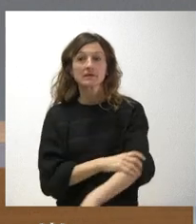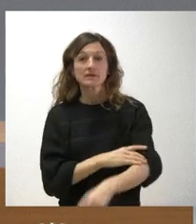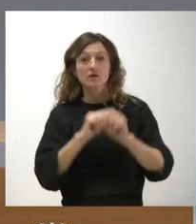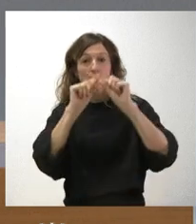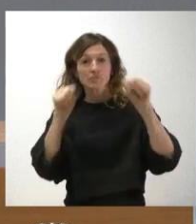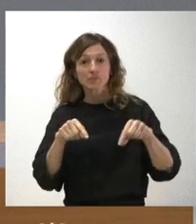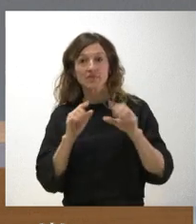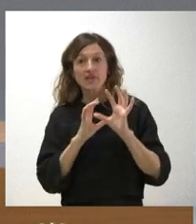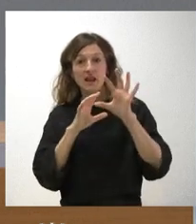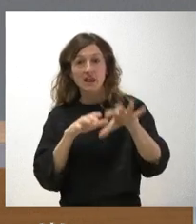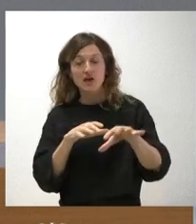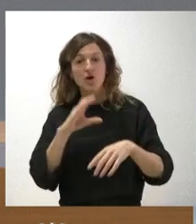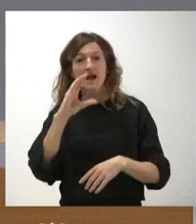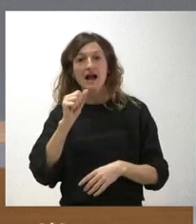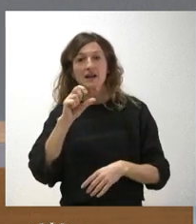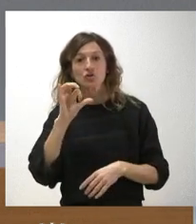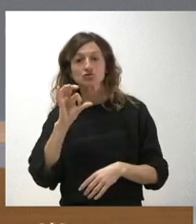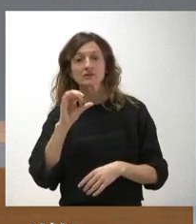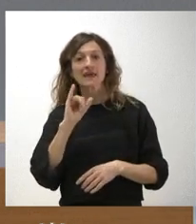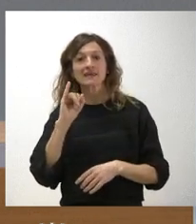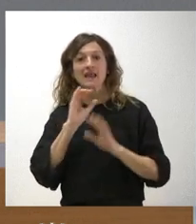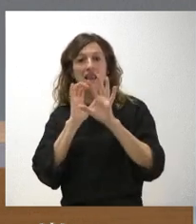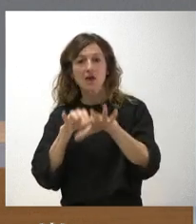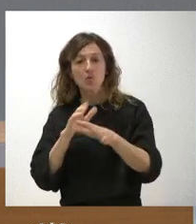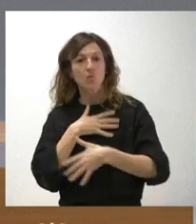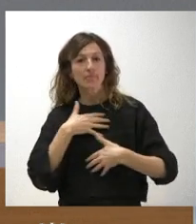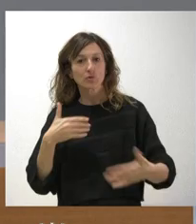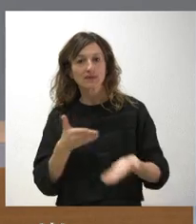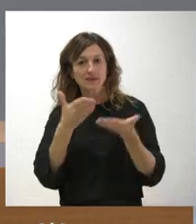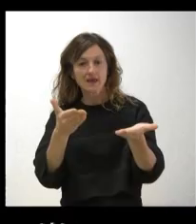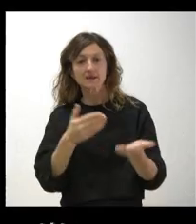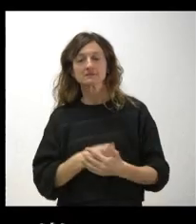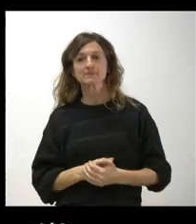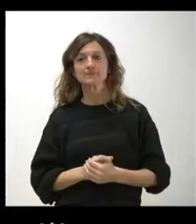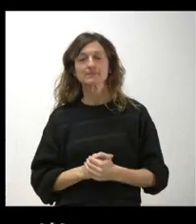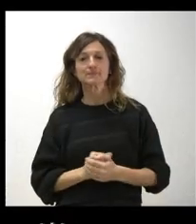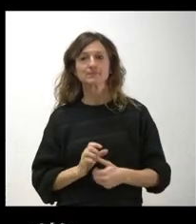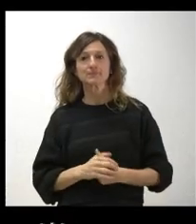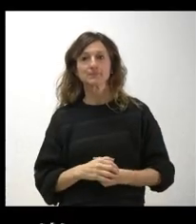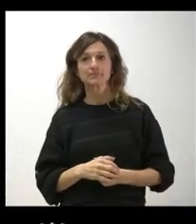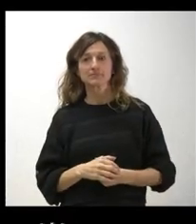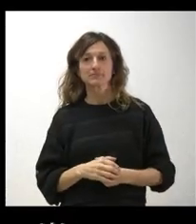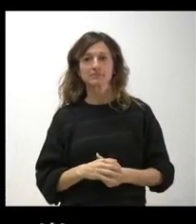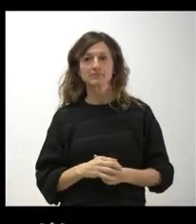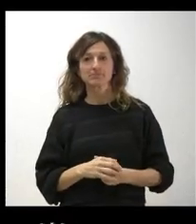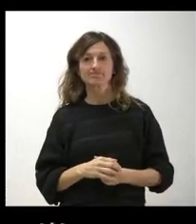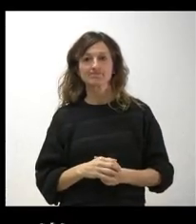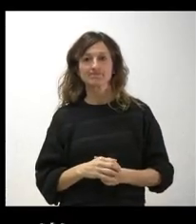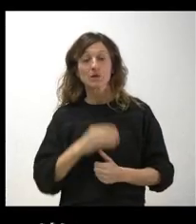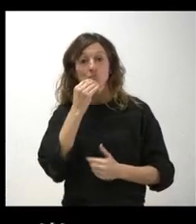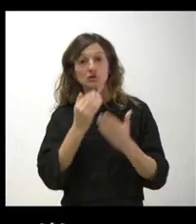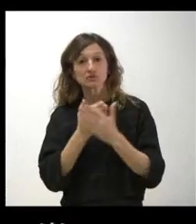leonesa nos sigue Carlos Domínguez de y león Así que cuando quieras Carlos adelante Hola qué tal Buenos